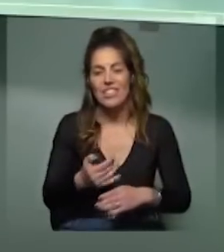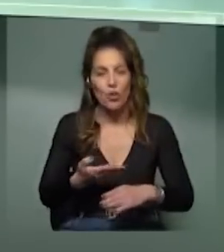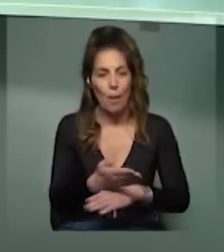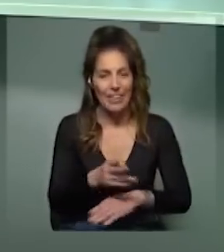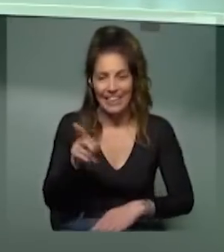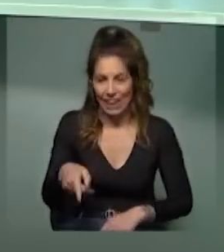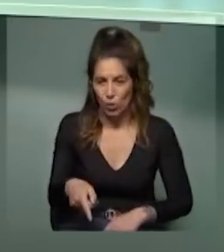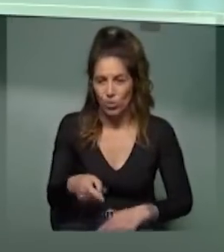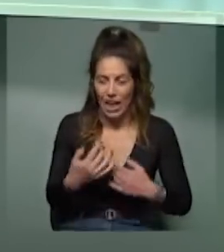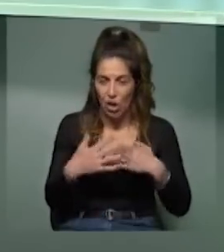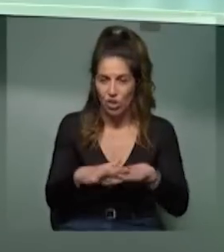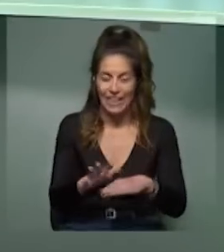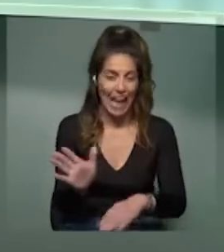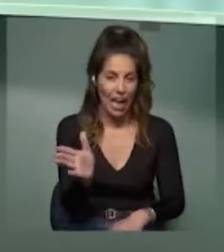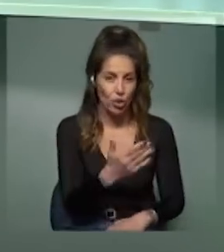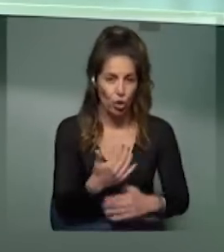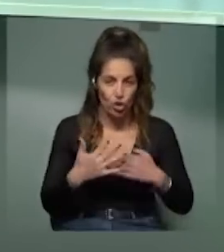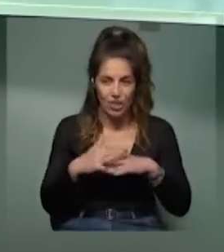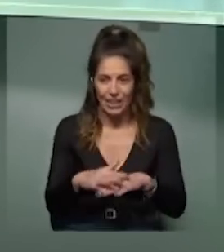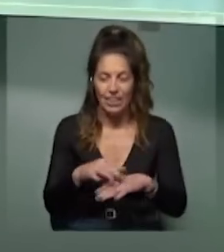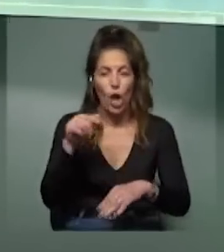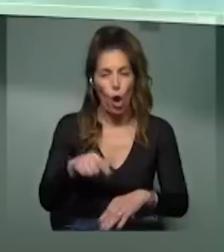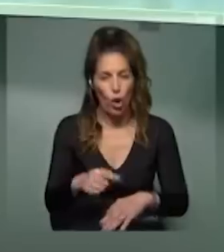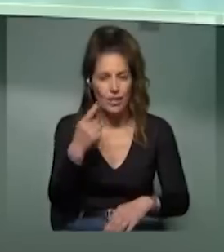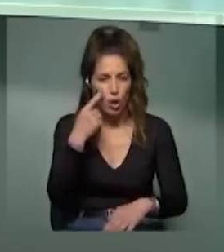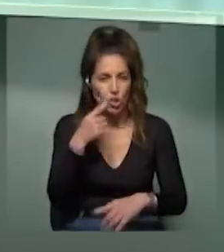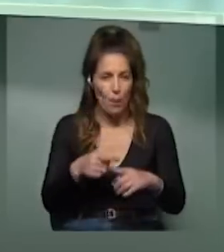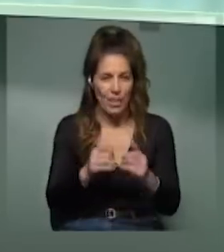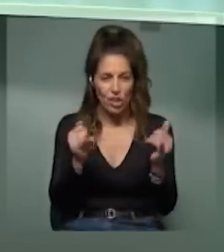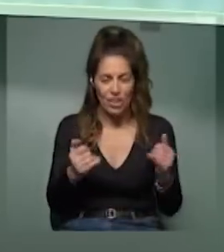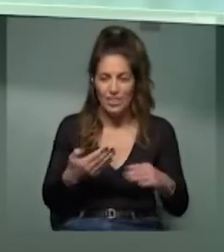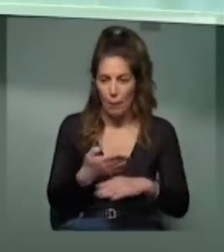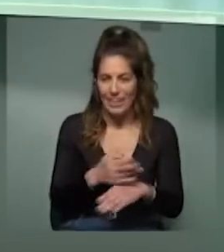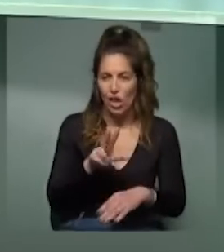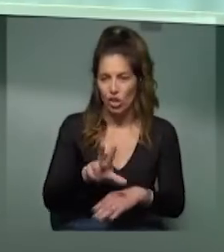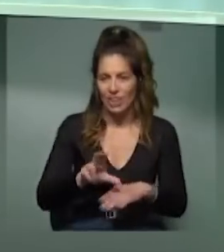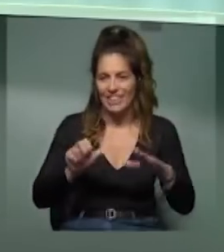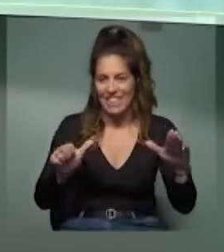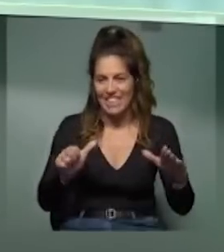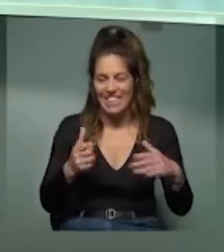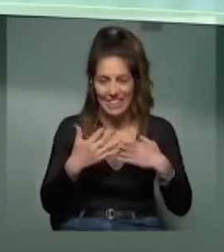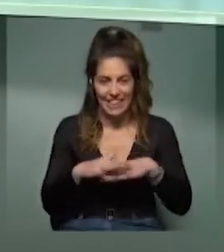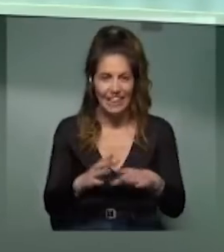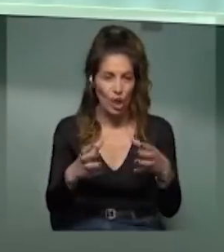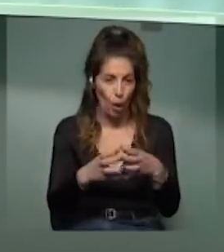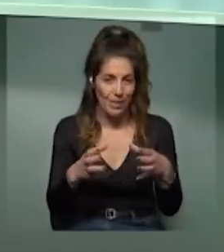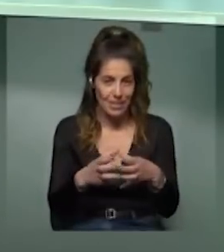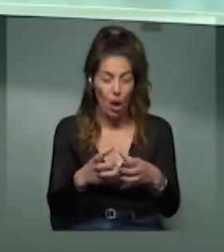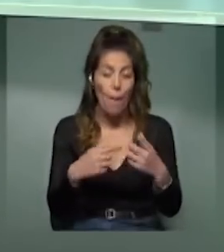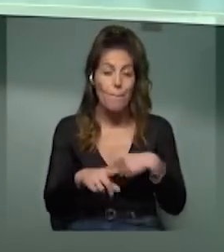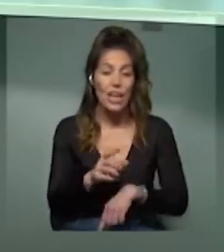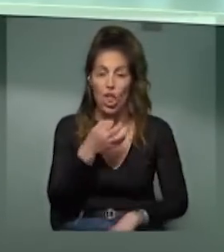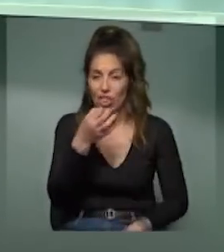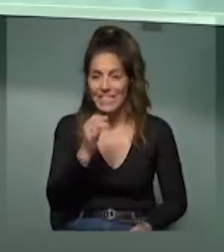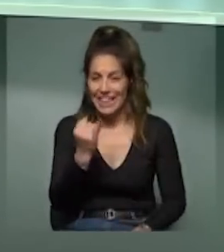renuncia a los integrantes a todos los integrantes yo había trascendido a mediodía que se iba a pedir la renuncia a los 36 integrantes de la comisión técnico miista pero señaló